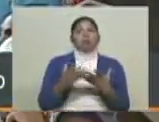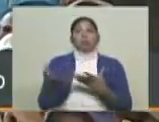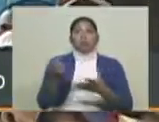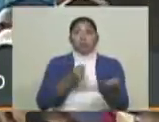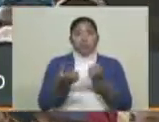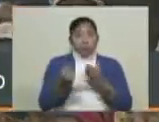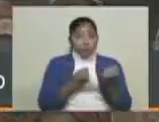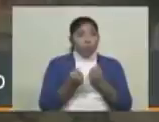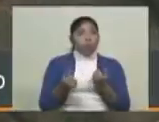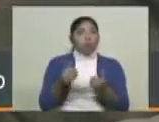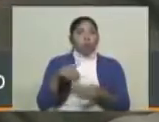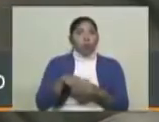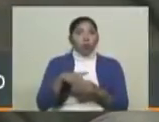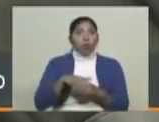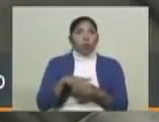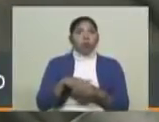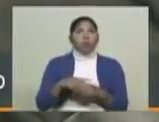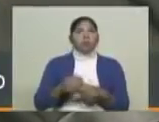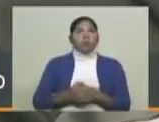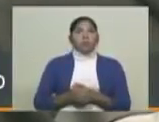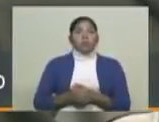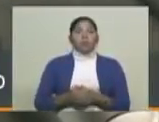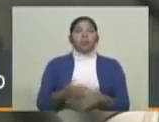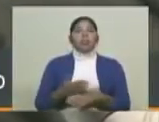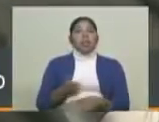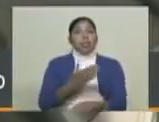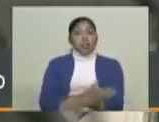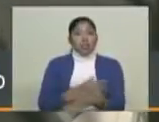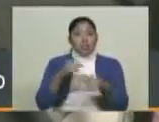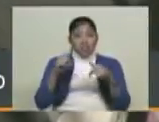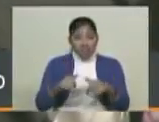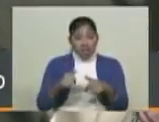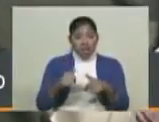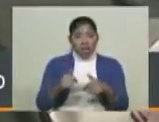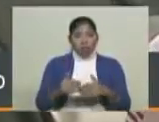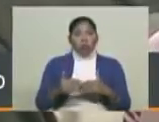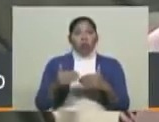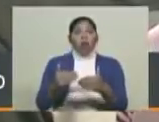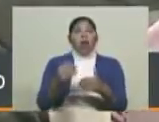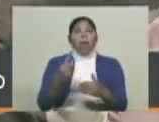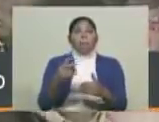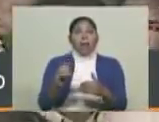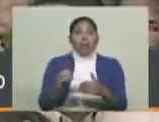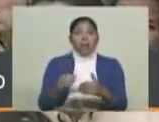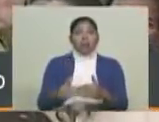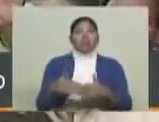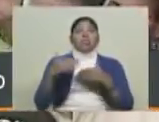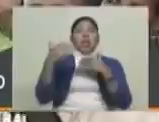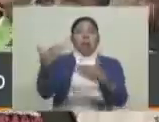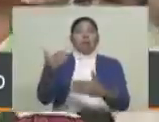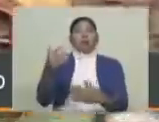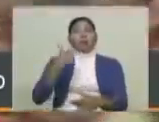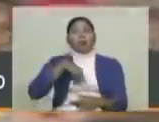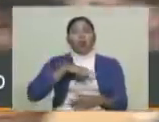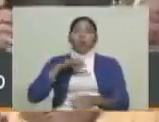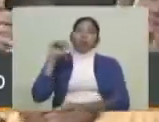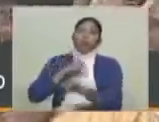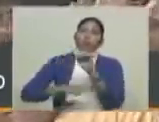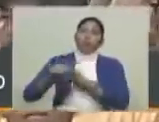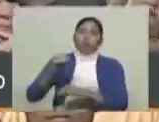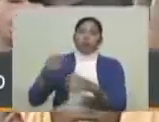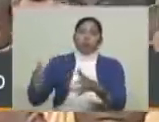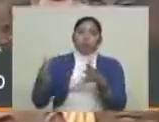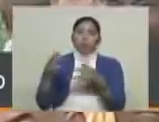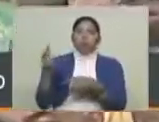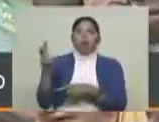los defensores del voto, es antes, hoy, durante el día 20 y después a defender el triunfo de Nicolás Maduro y del